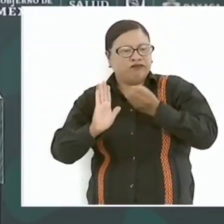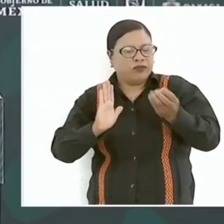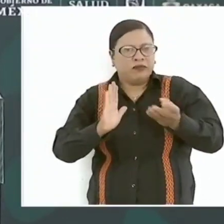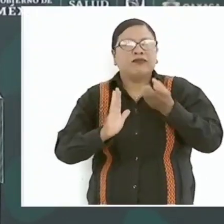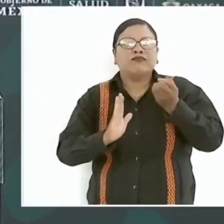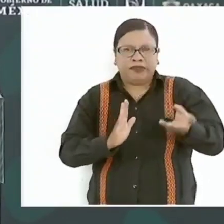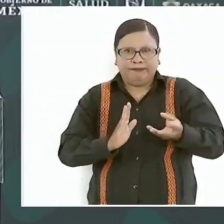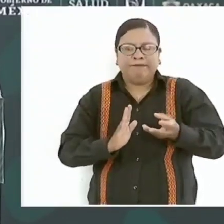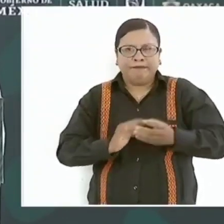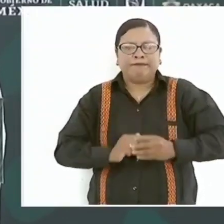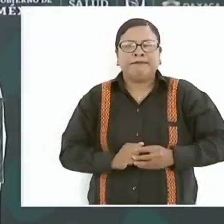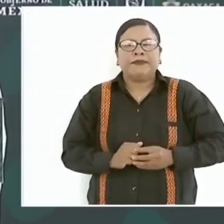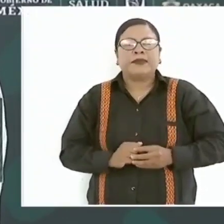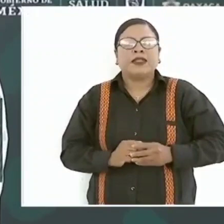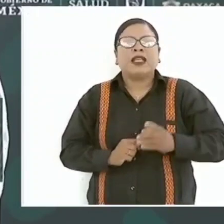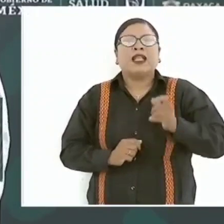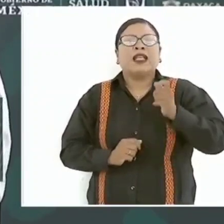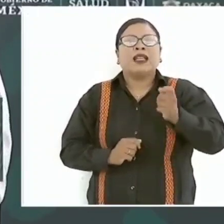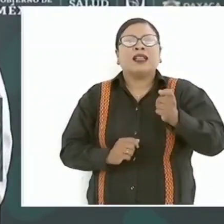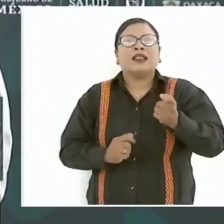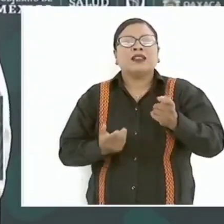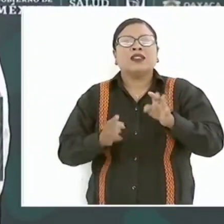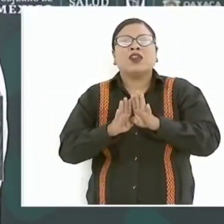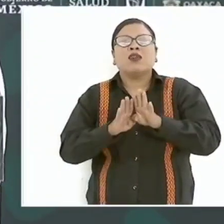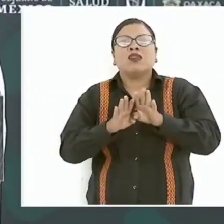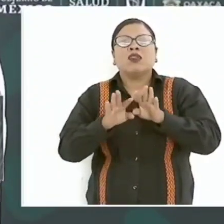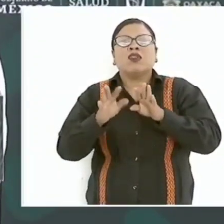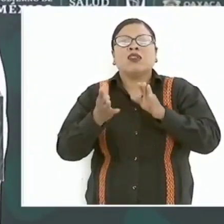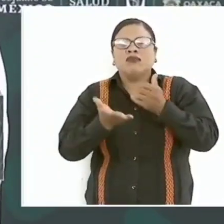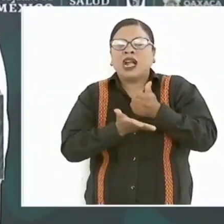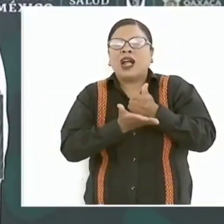trabajando como ayudantes,